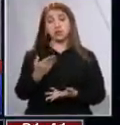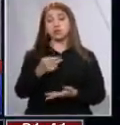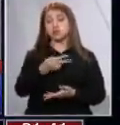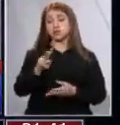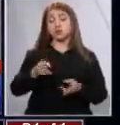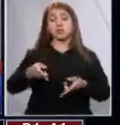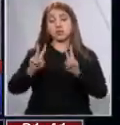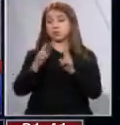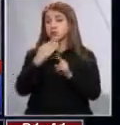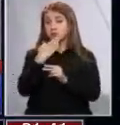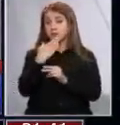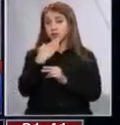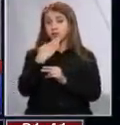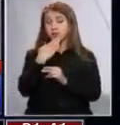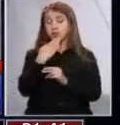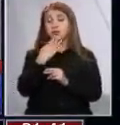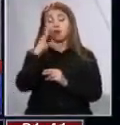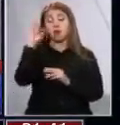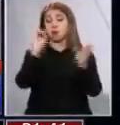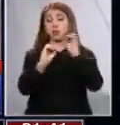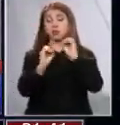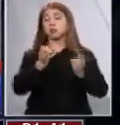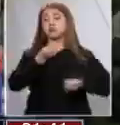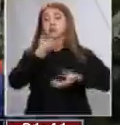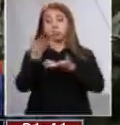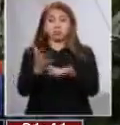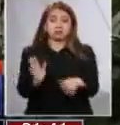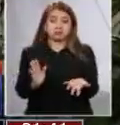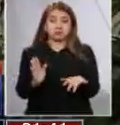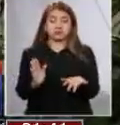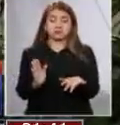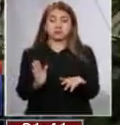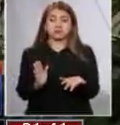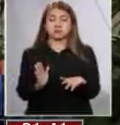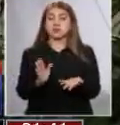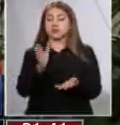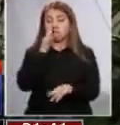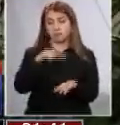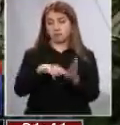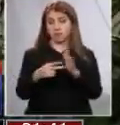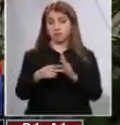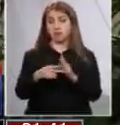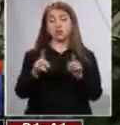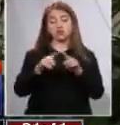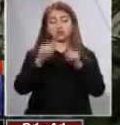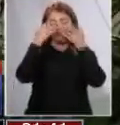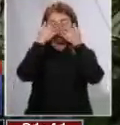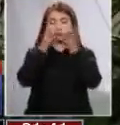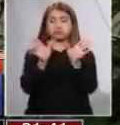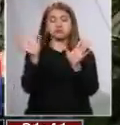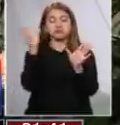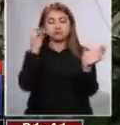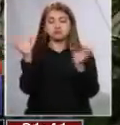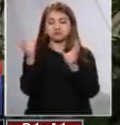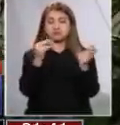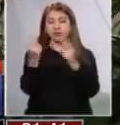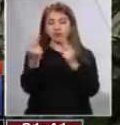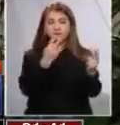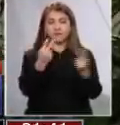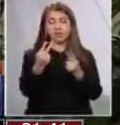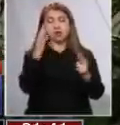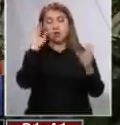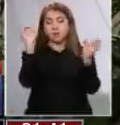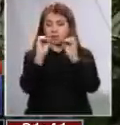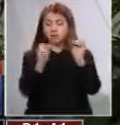su derecho también de efectuar las opiniones. En todo esto uno tiene que estar abierto siempre a escuchar las